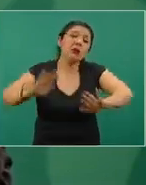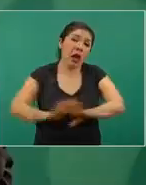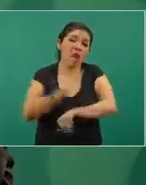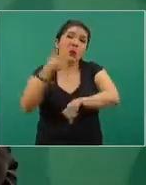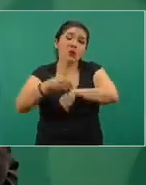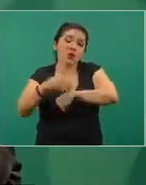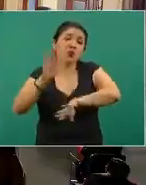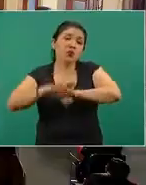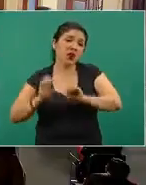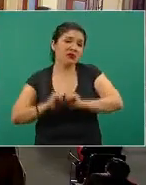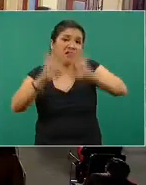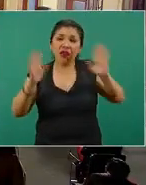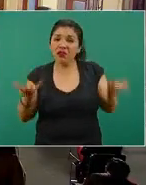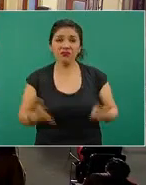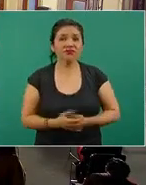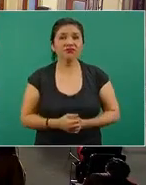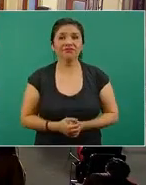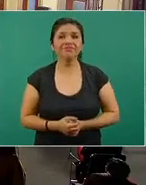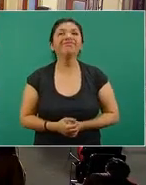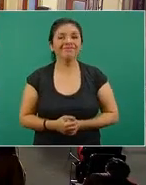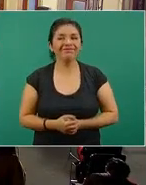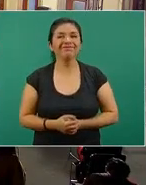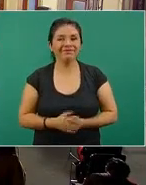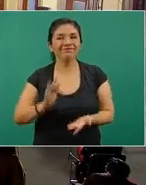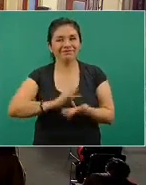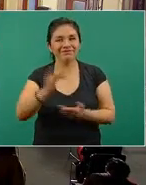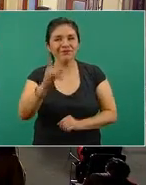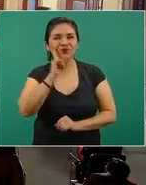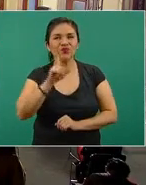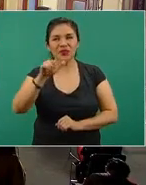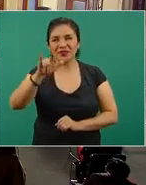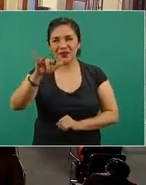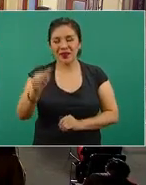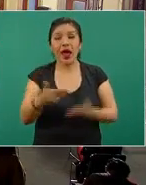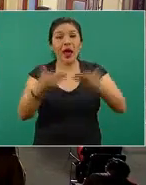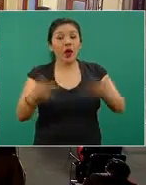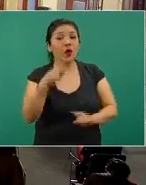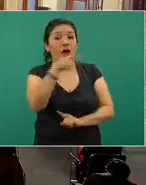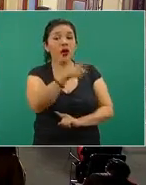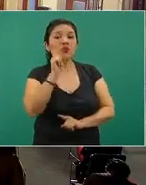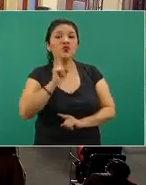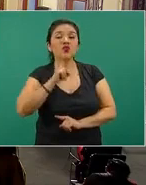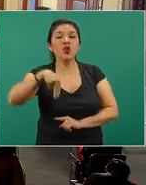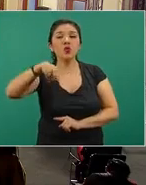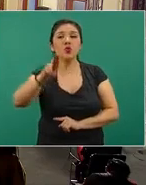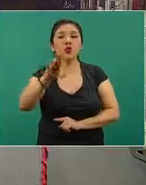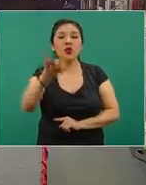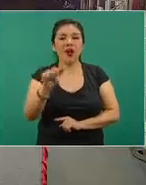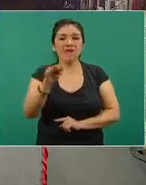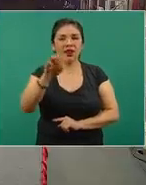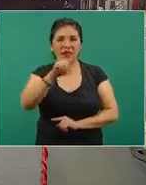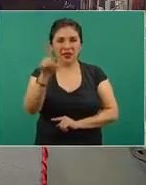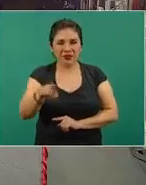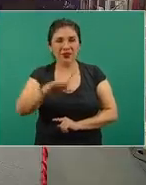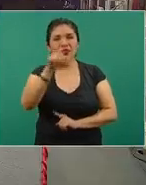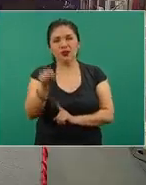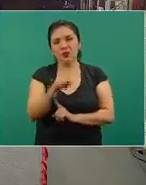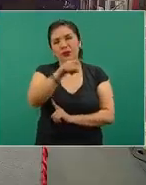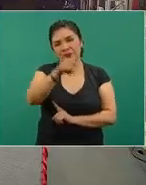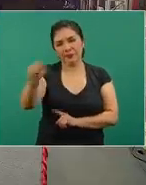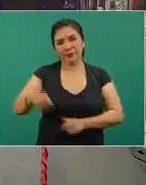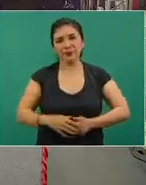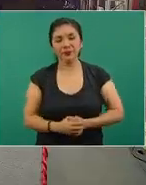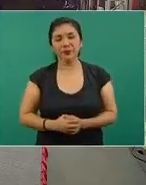más claras. Gracias, Liliana Noble. Vamos a darle la palabra a Nuria Fernández, a usted y a usted.